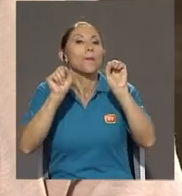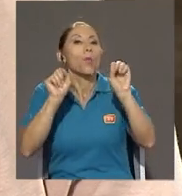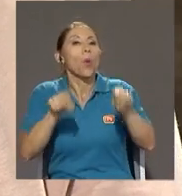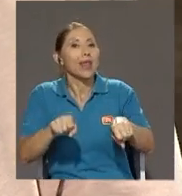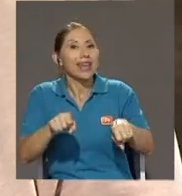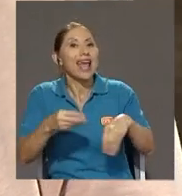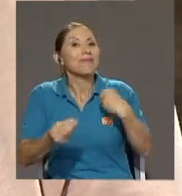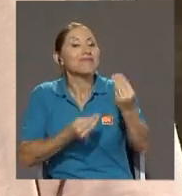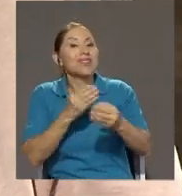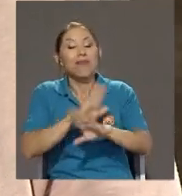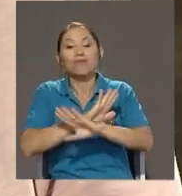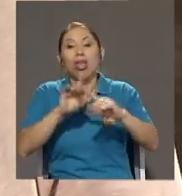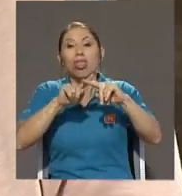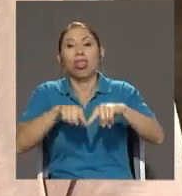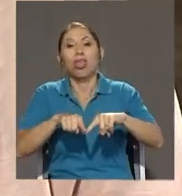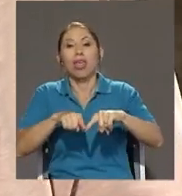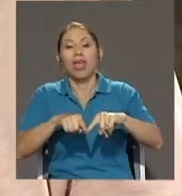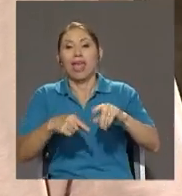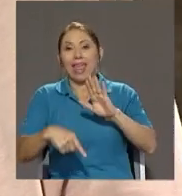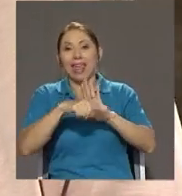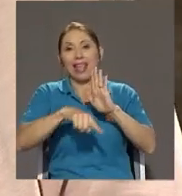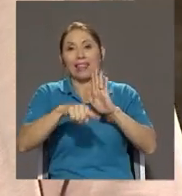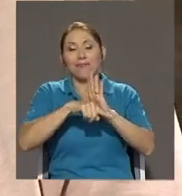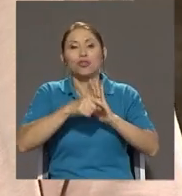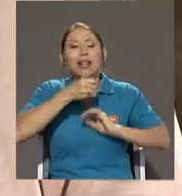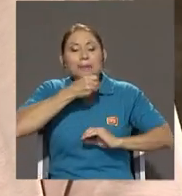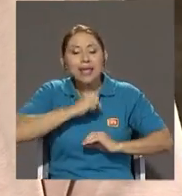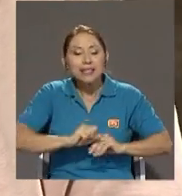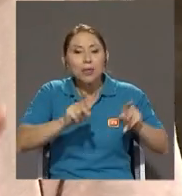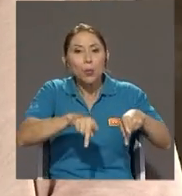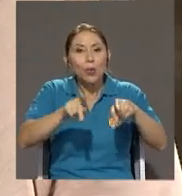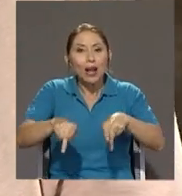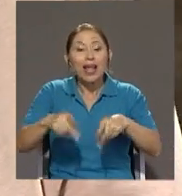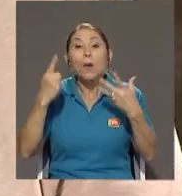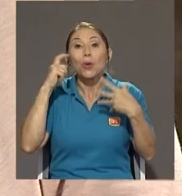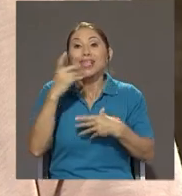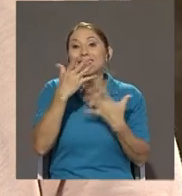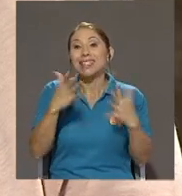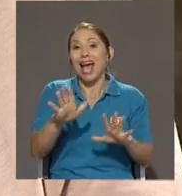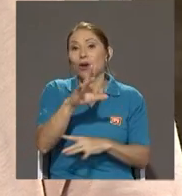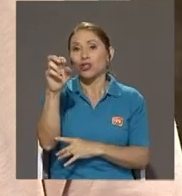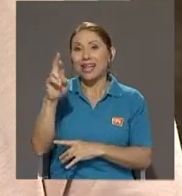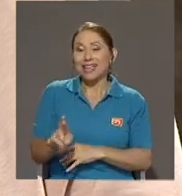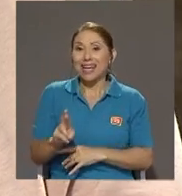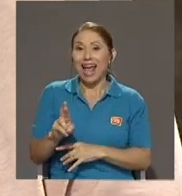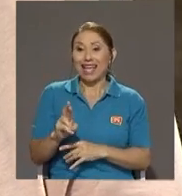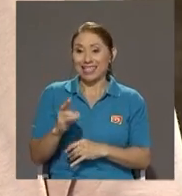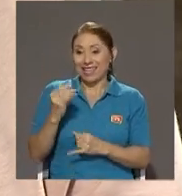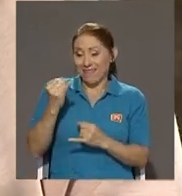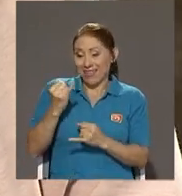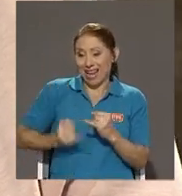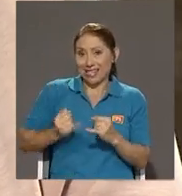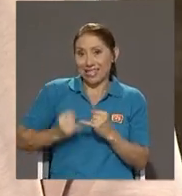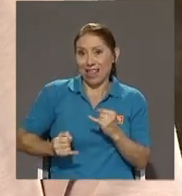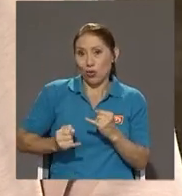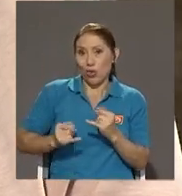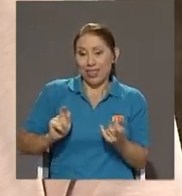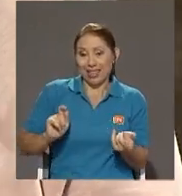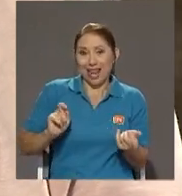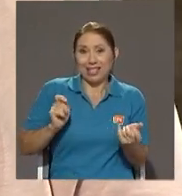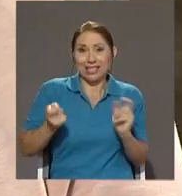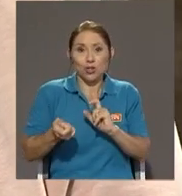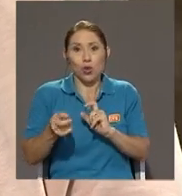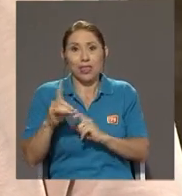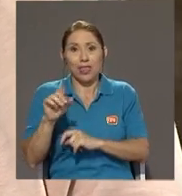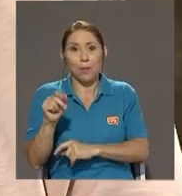poblacional. ¿Por qué? Porque ya Costa Rica está finalizando su transición demográfica y ya ahora lo que tenemos que hablar es del envejecimiento poblacional